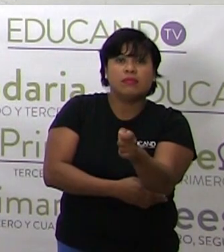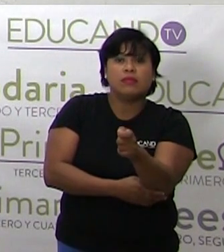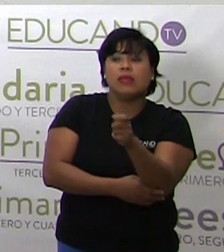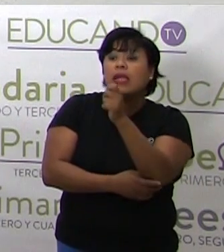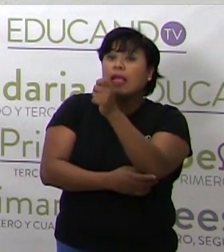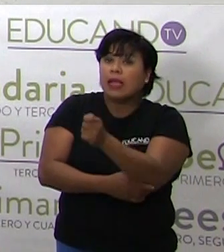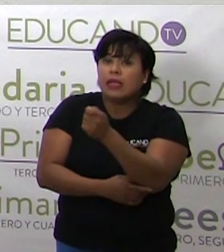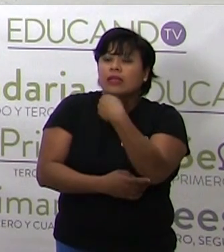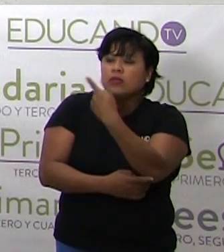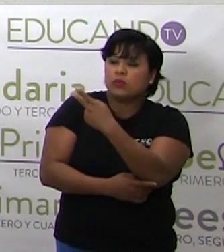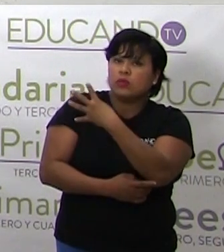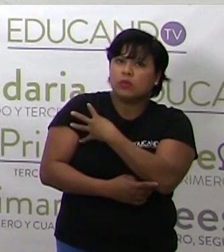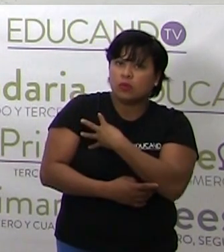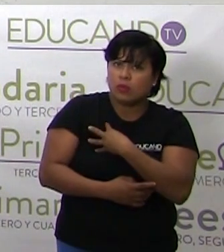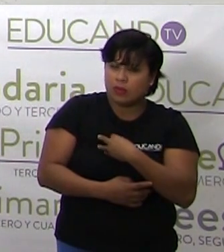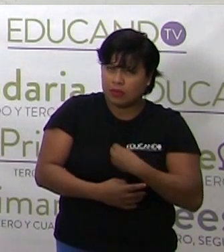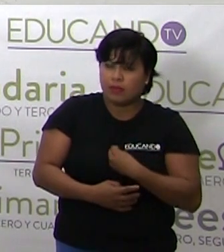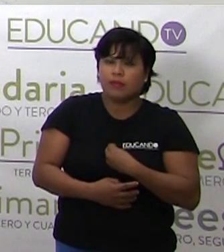la hija